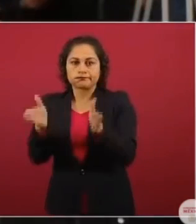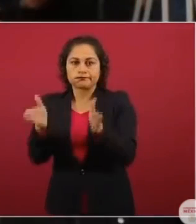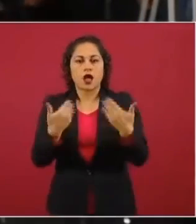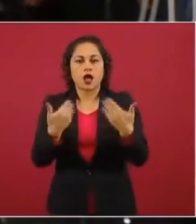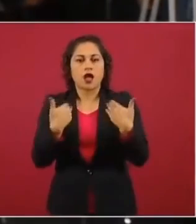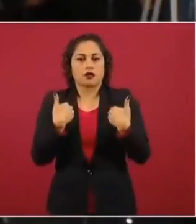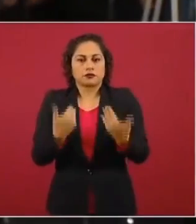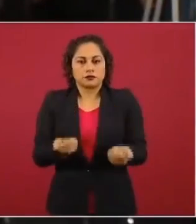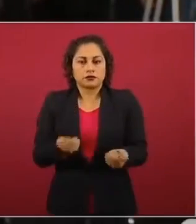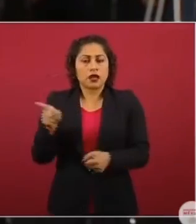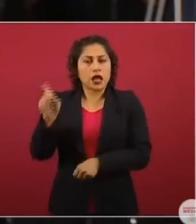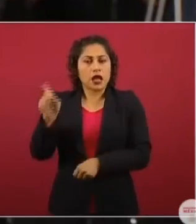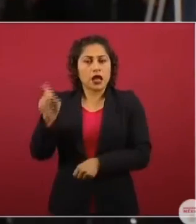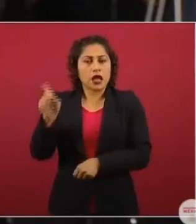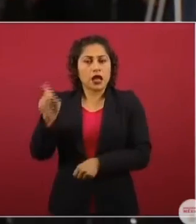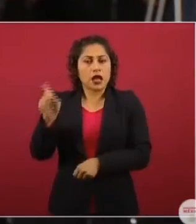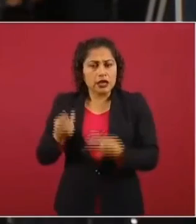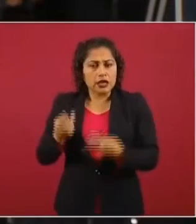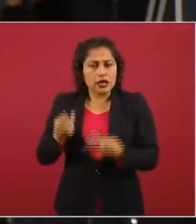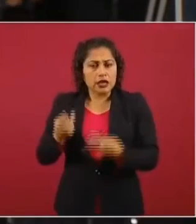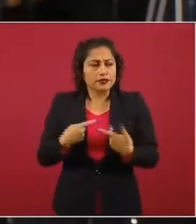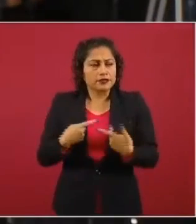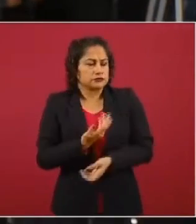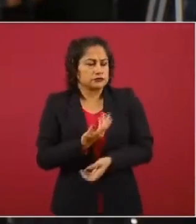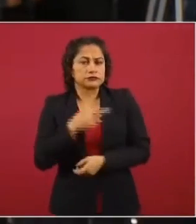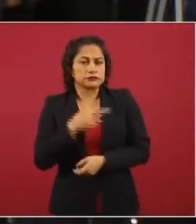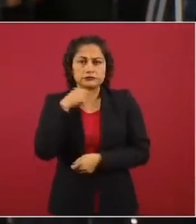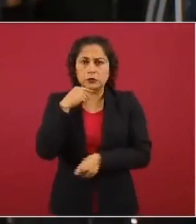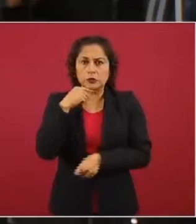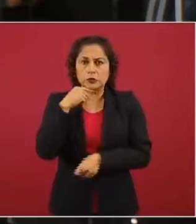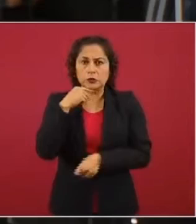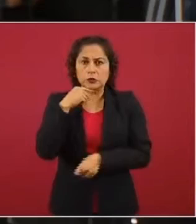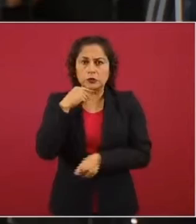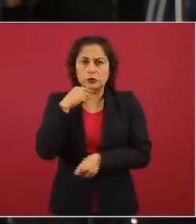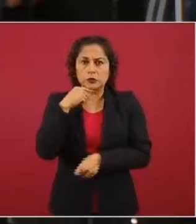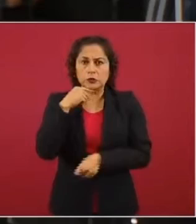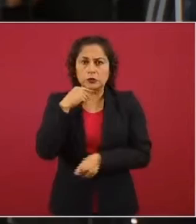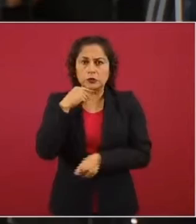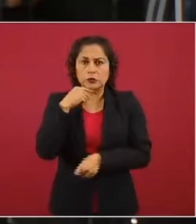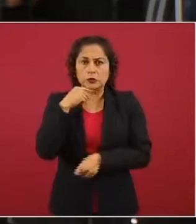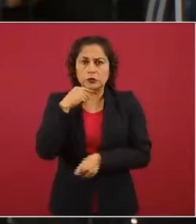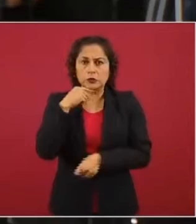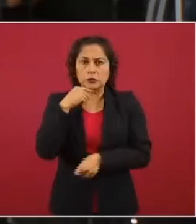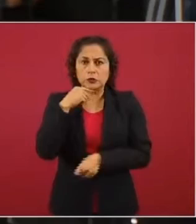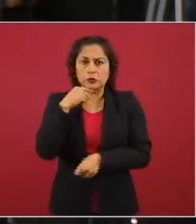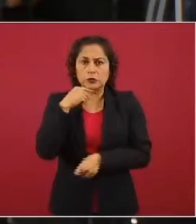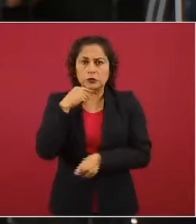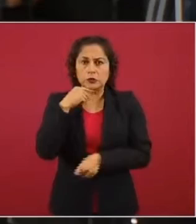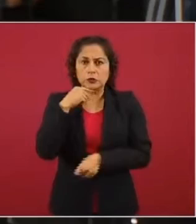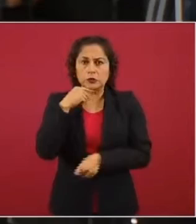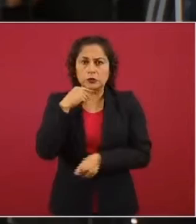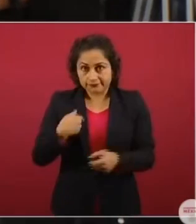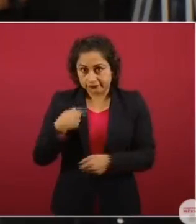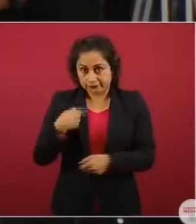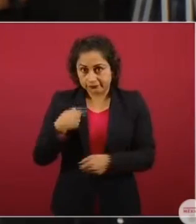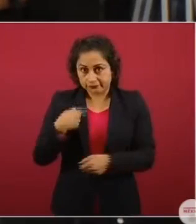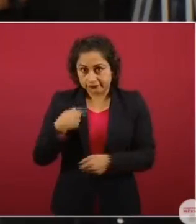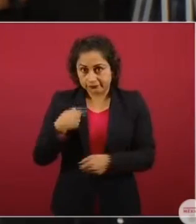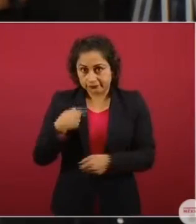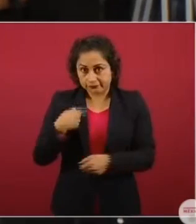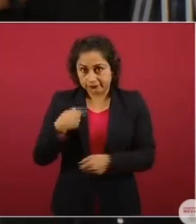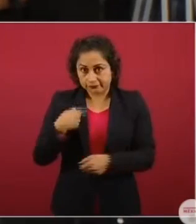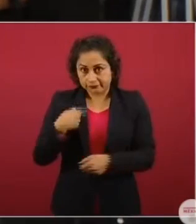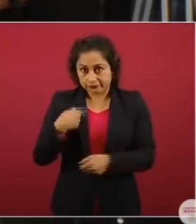preocupado por ese tema, la cuestión de la salud de los niños y la escuela, regreso a la escuela. Esa es una para el doctor Gatell. pregunta